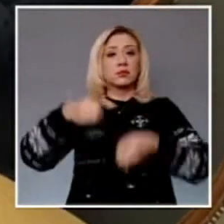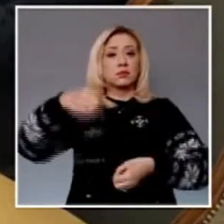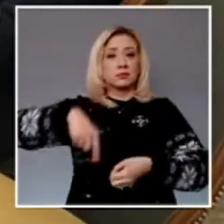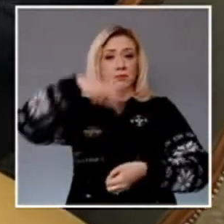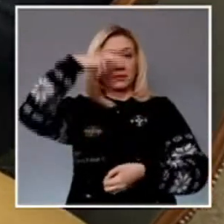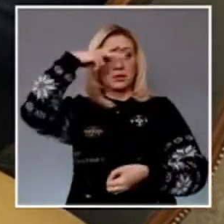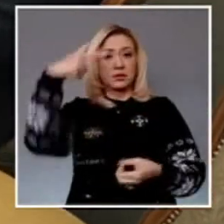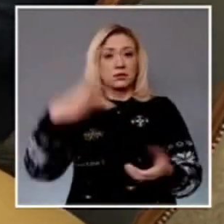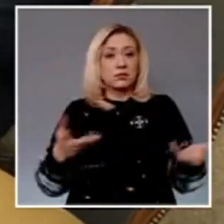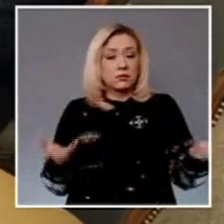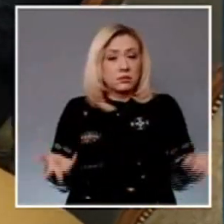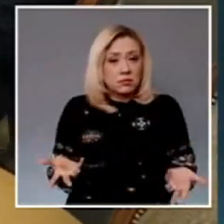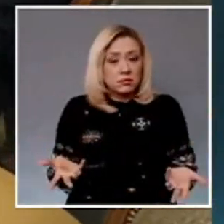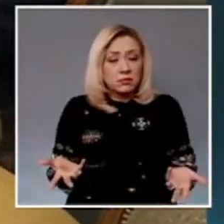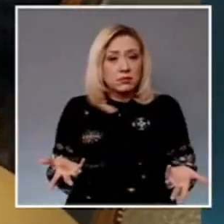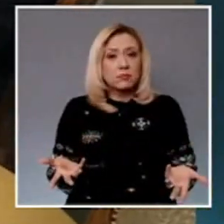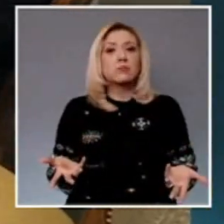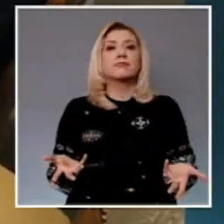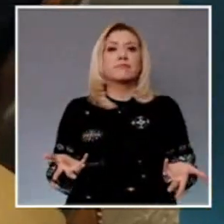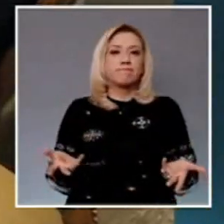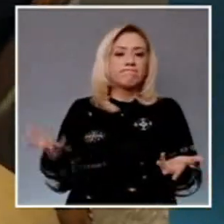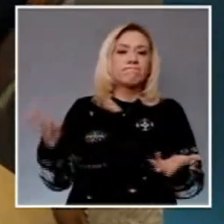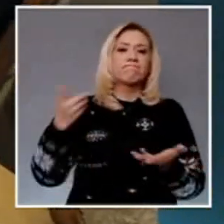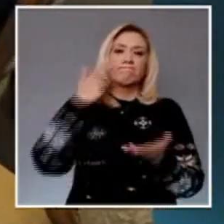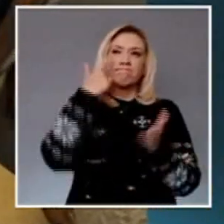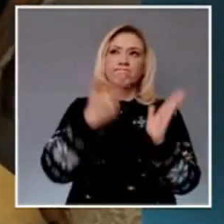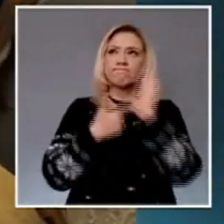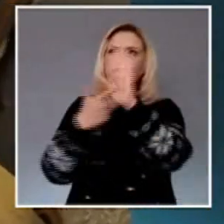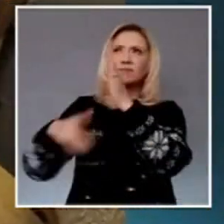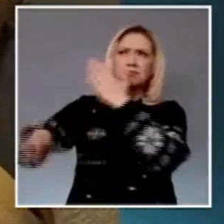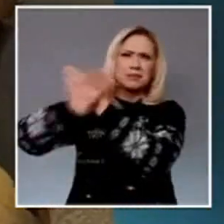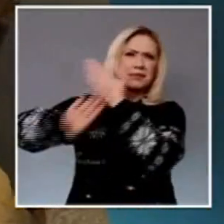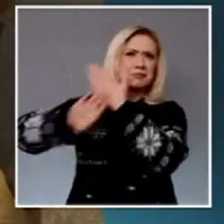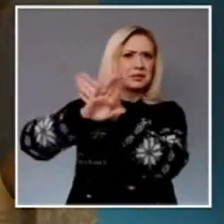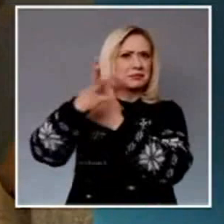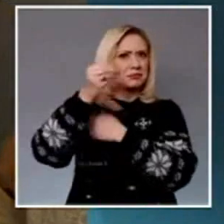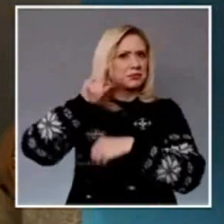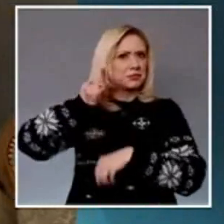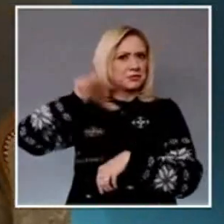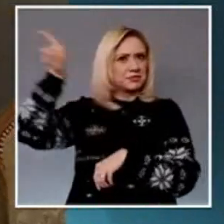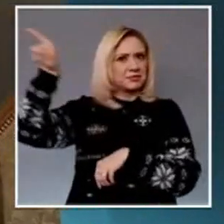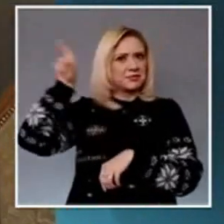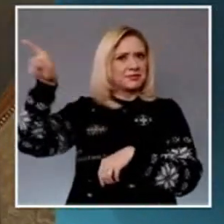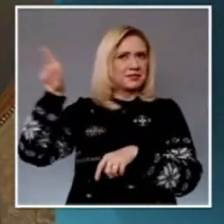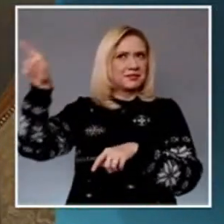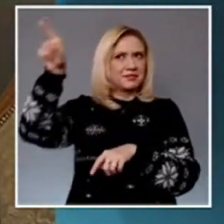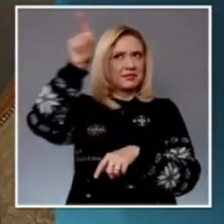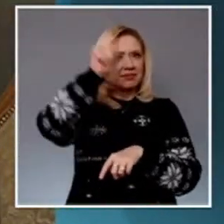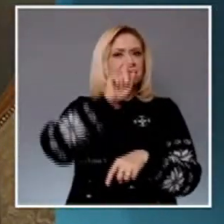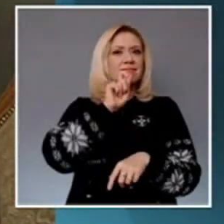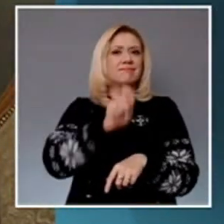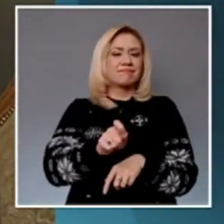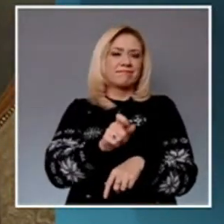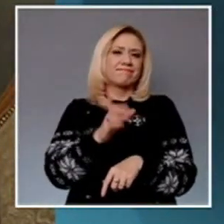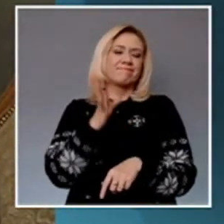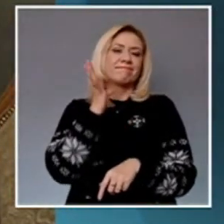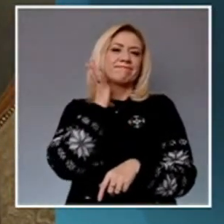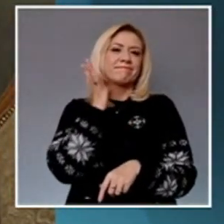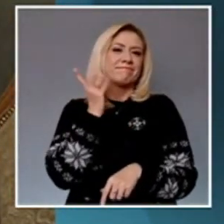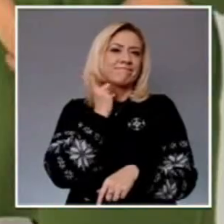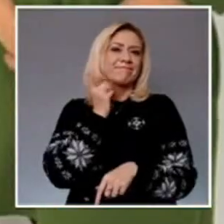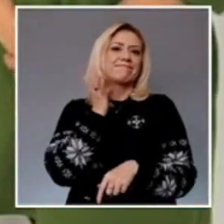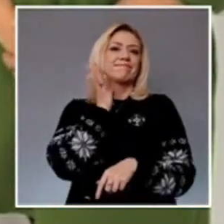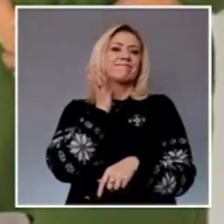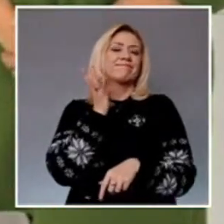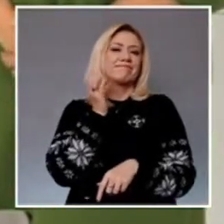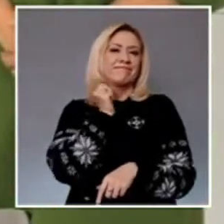conocer los ataques públicos y directos en contra del Poder Judicial por parte de los poderes ejecutivo y legislativo, así como los